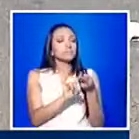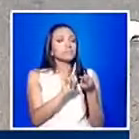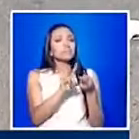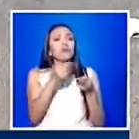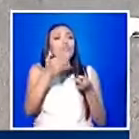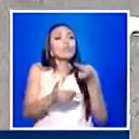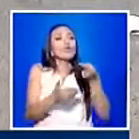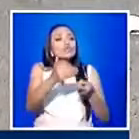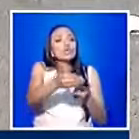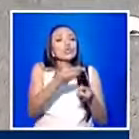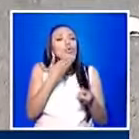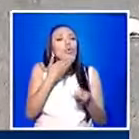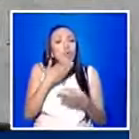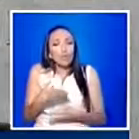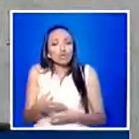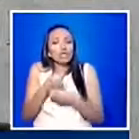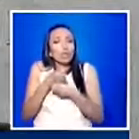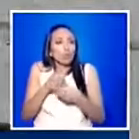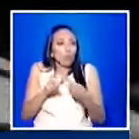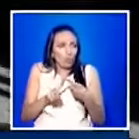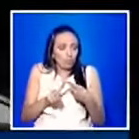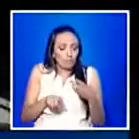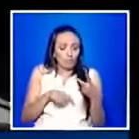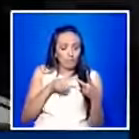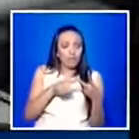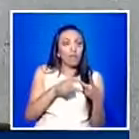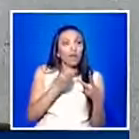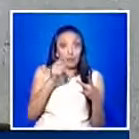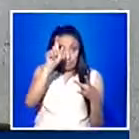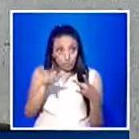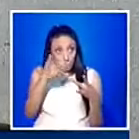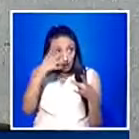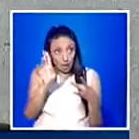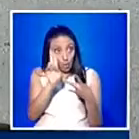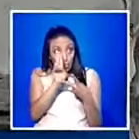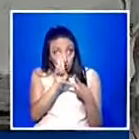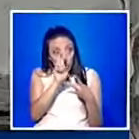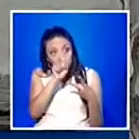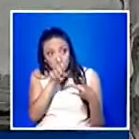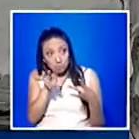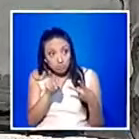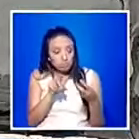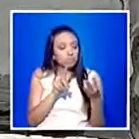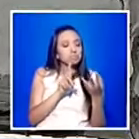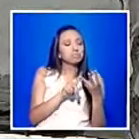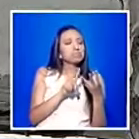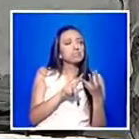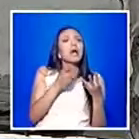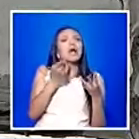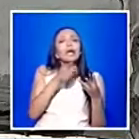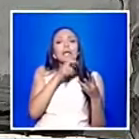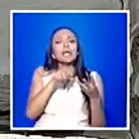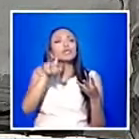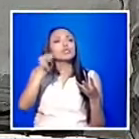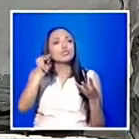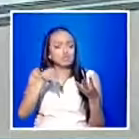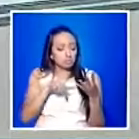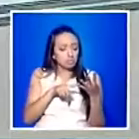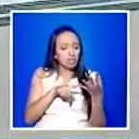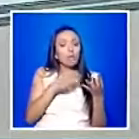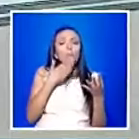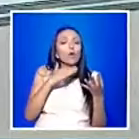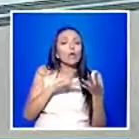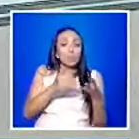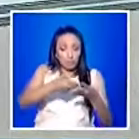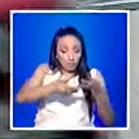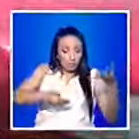para acceder al seguro de una manera clara? ¿Cuántos quiteños han hecho uso del servicio y a cuántos se les ha negado? ¿Y qué hacer en el caso que